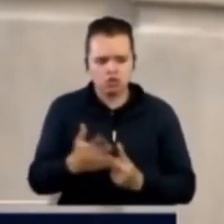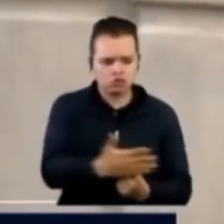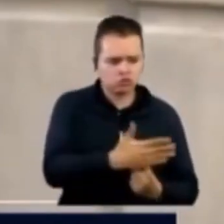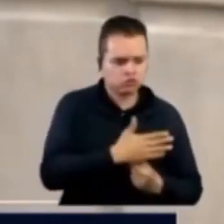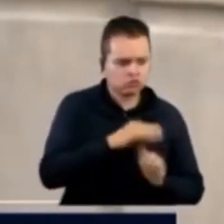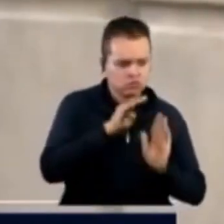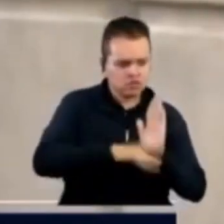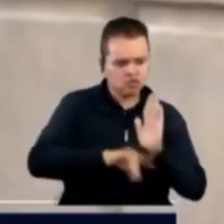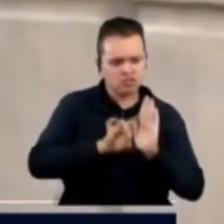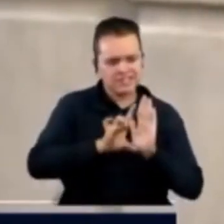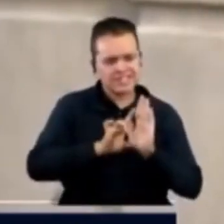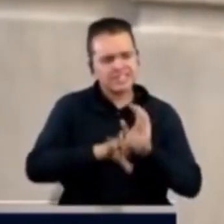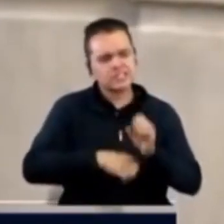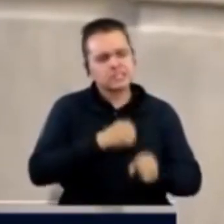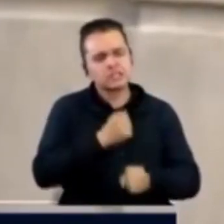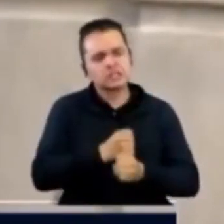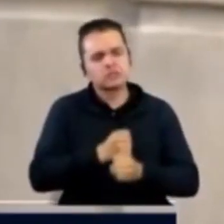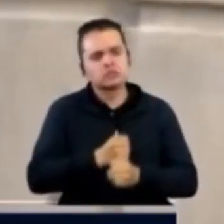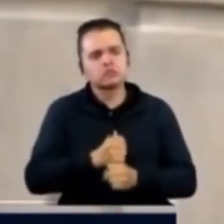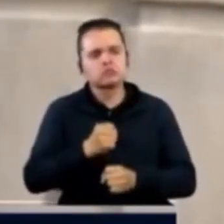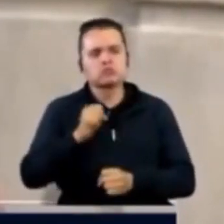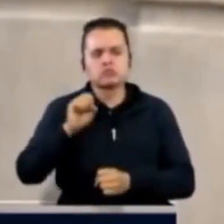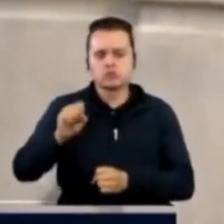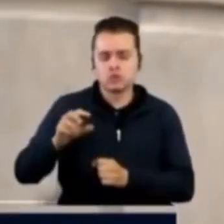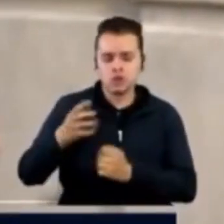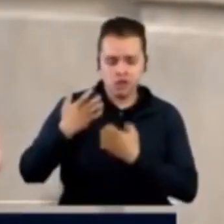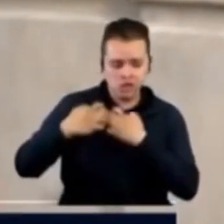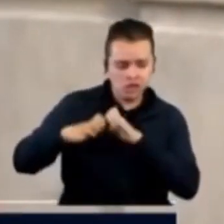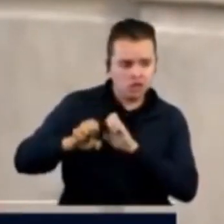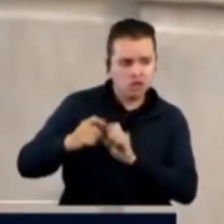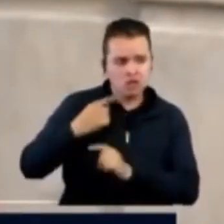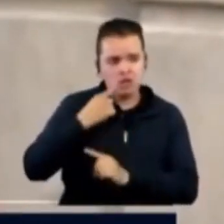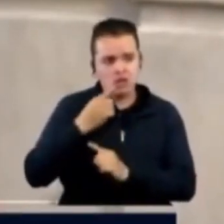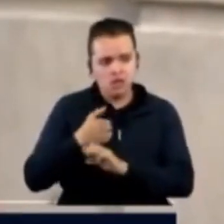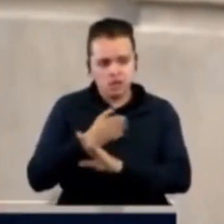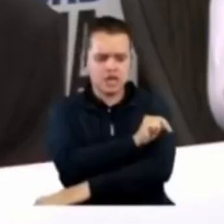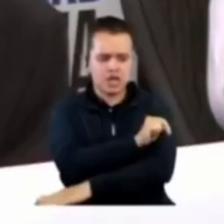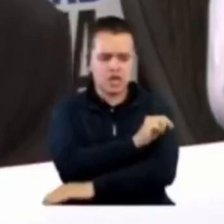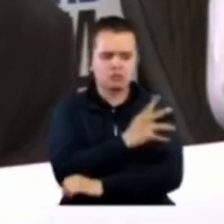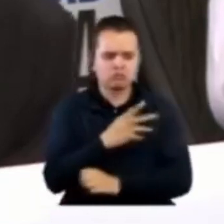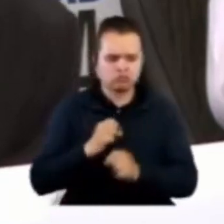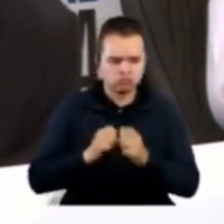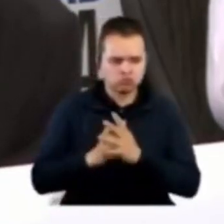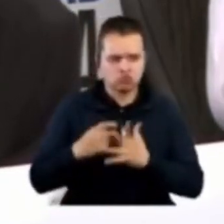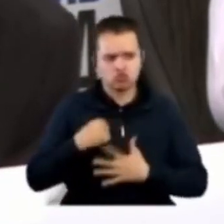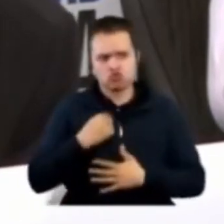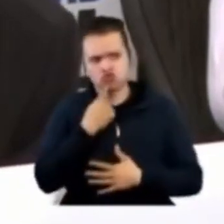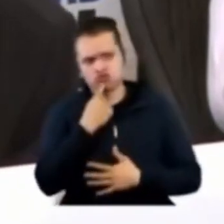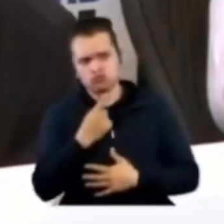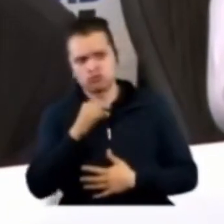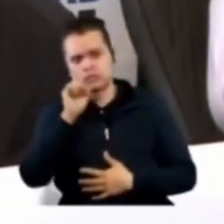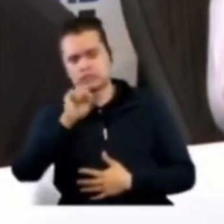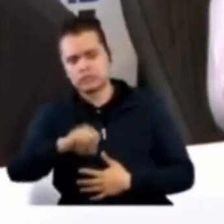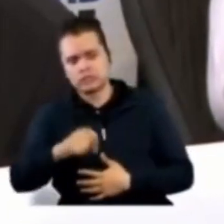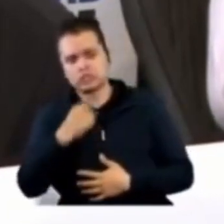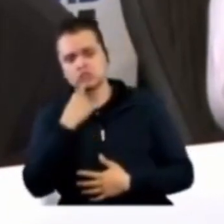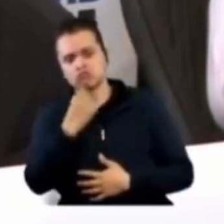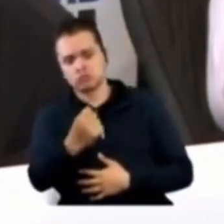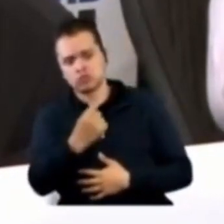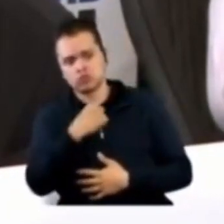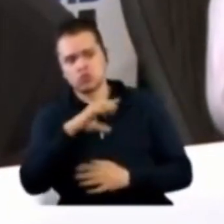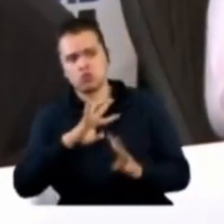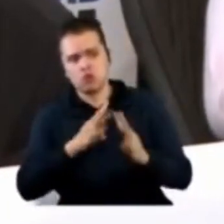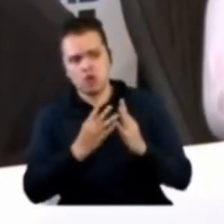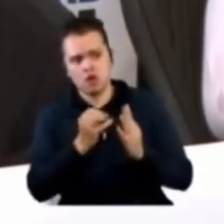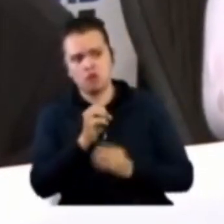menores de 15 años. Y si lo va a negar, retroceda la grabación y escúchese. Y yo debo decir, sí, eso que usted preguntó,